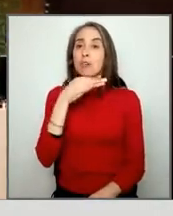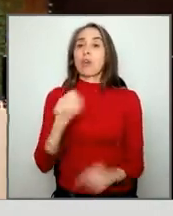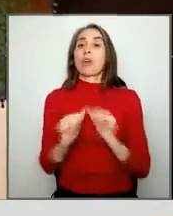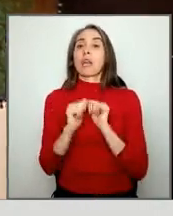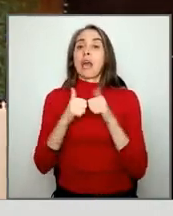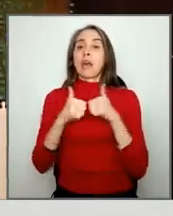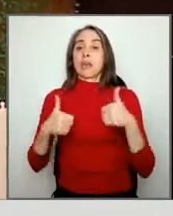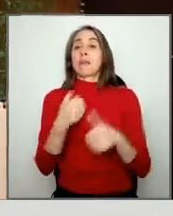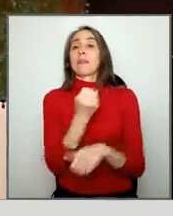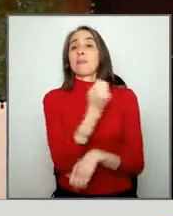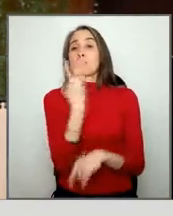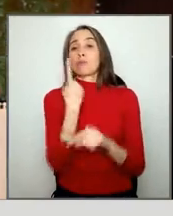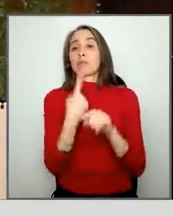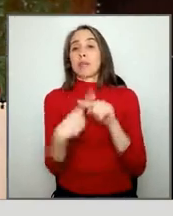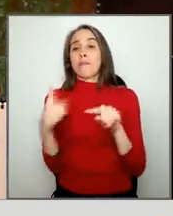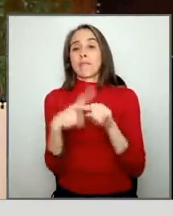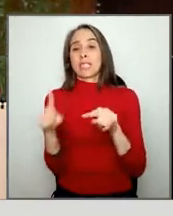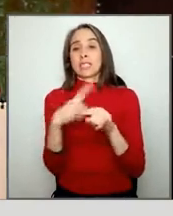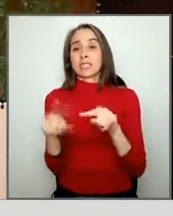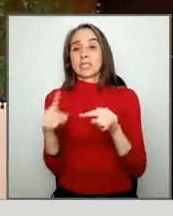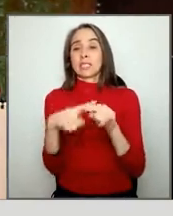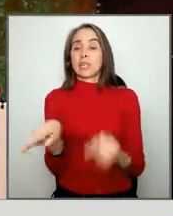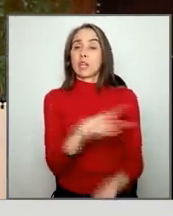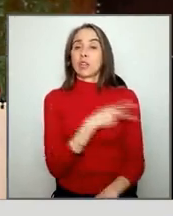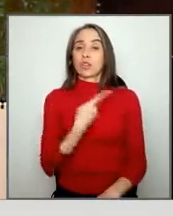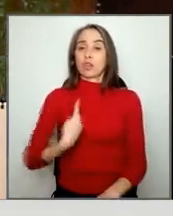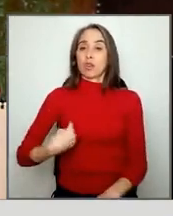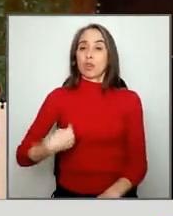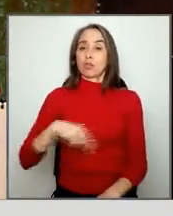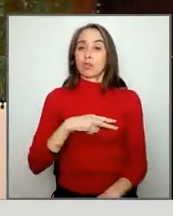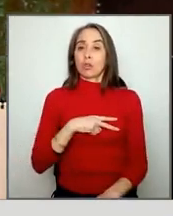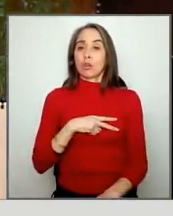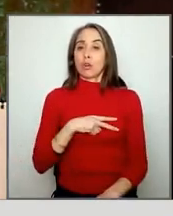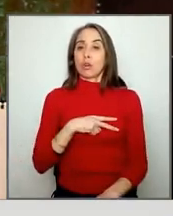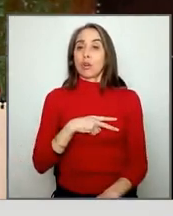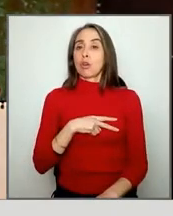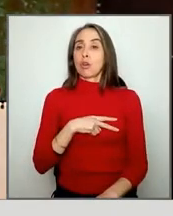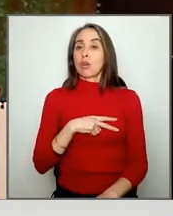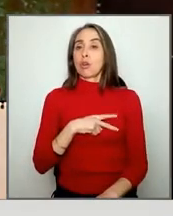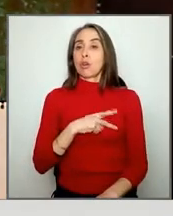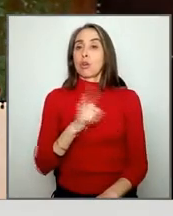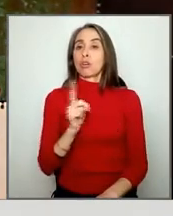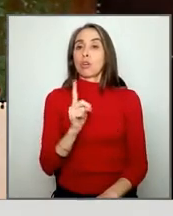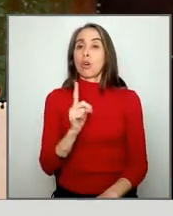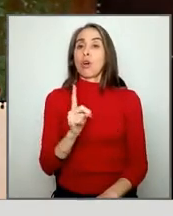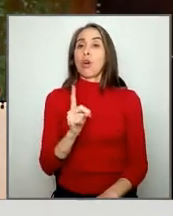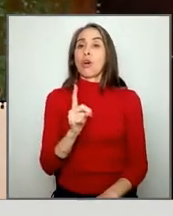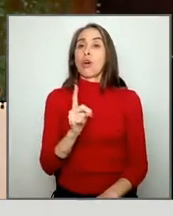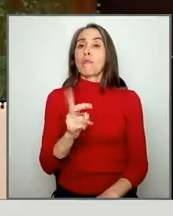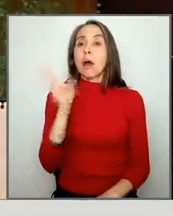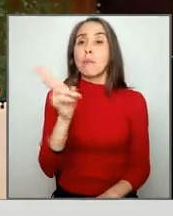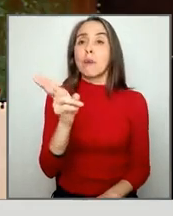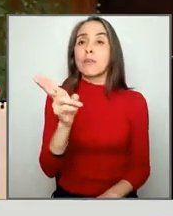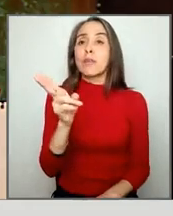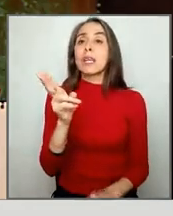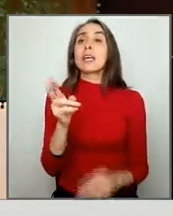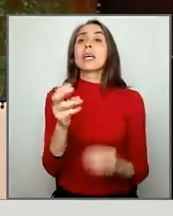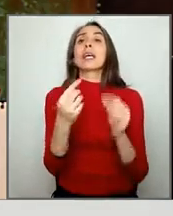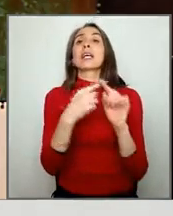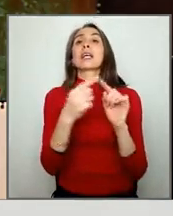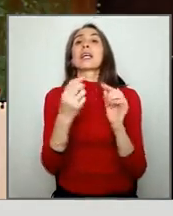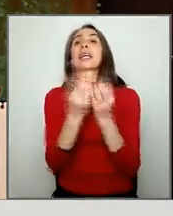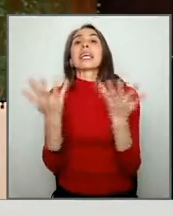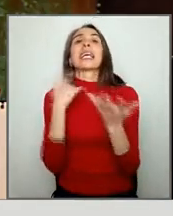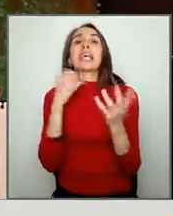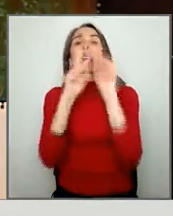ocasiones nosotros no vamos a aplicar un criterio restrictivo respecto de la amplitud de los discursos no nos corresponde